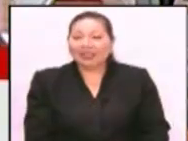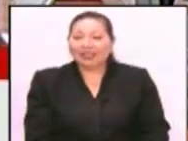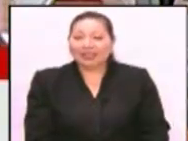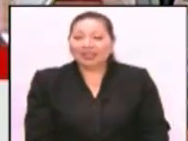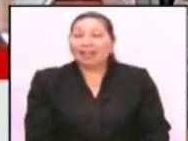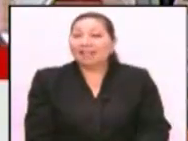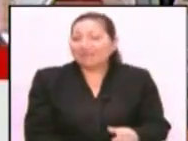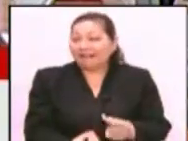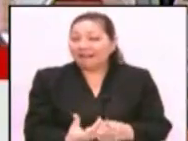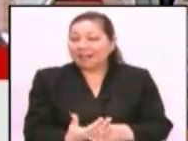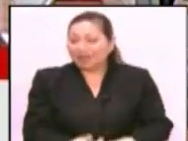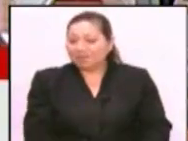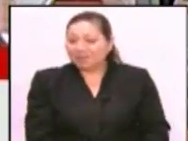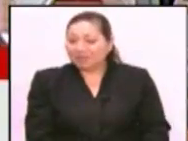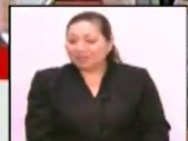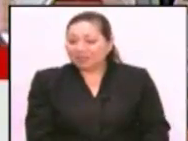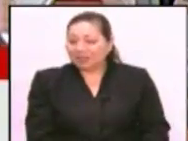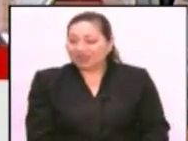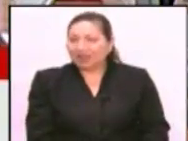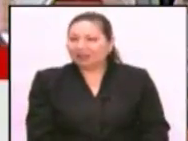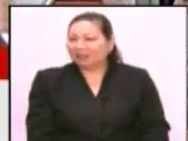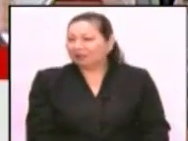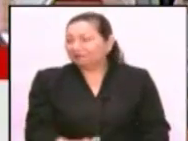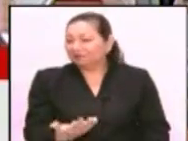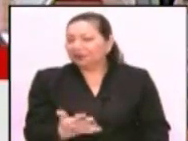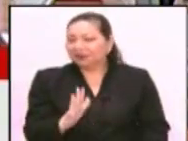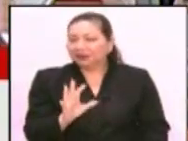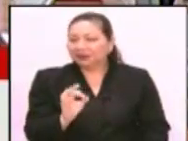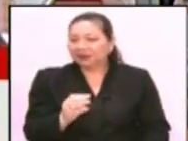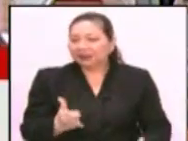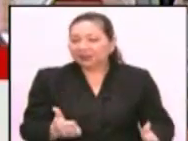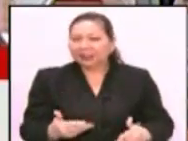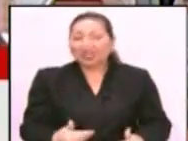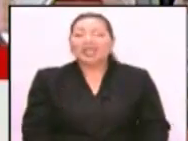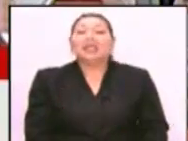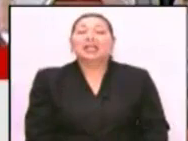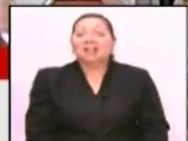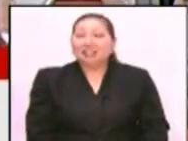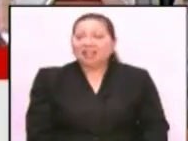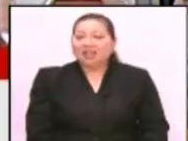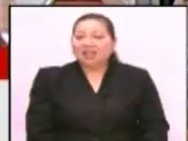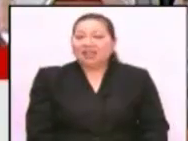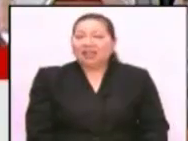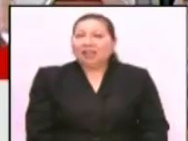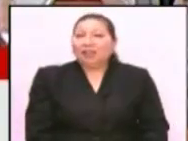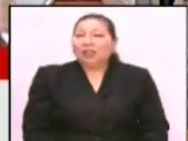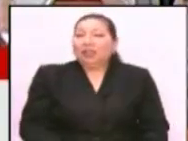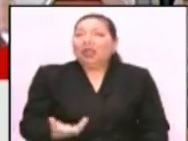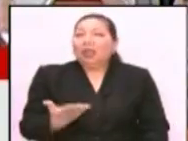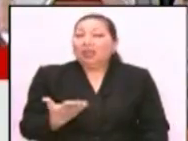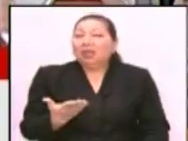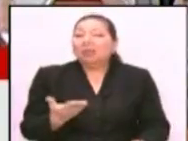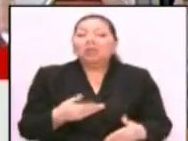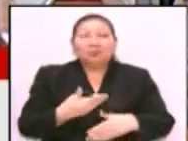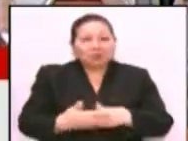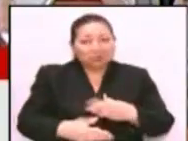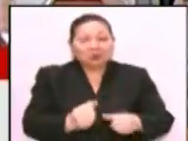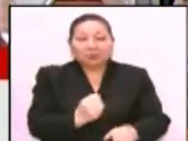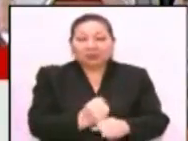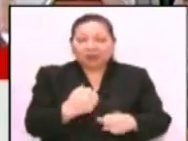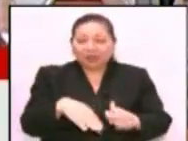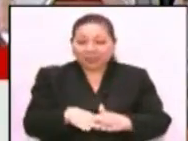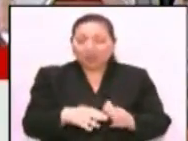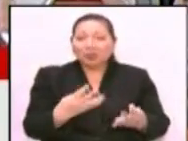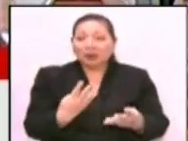en Arequipa. Produce aproximadamente unas 50 cajas chinas en Socabaya. Él ya egresó y sigue trabajando dentro de